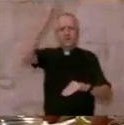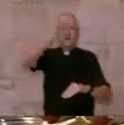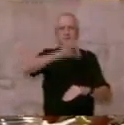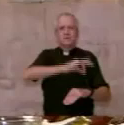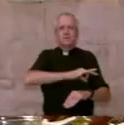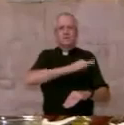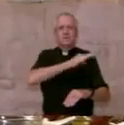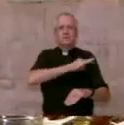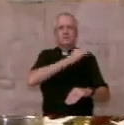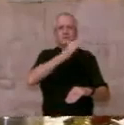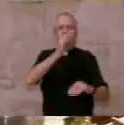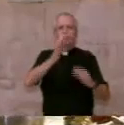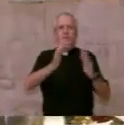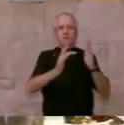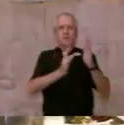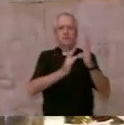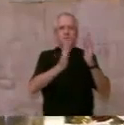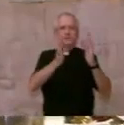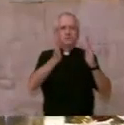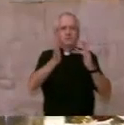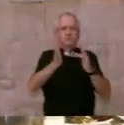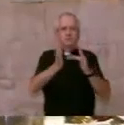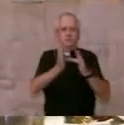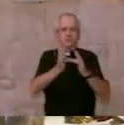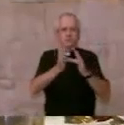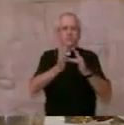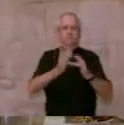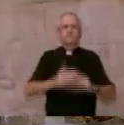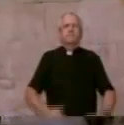proclamamos tu resurrección,